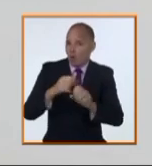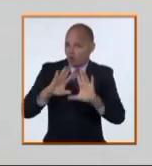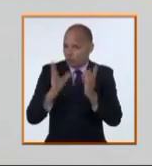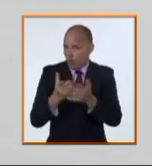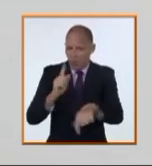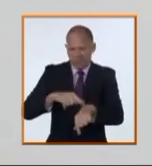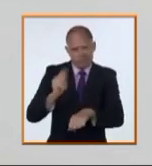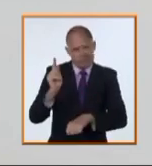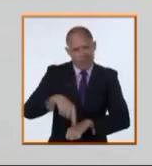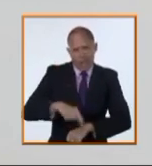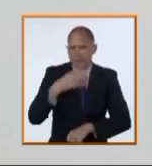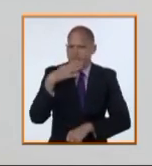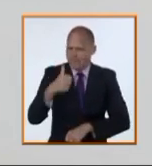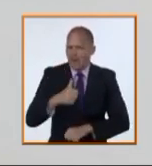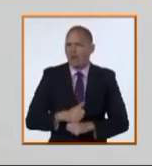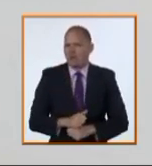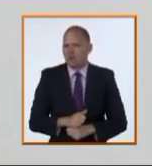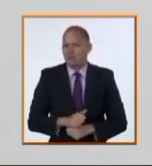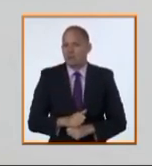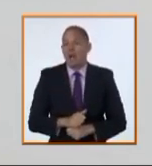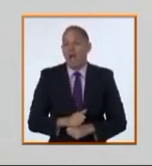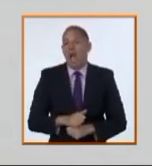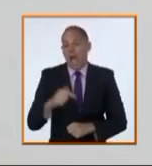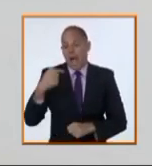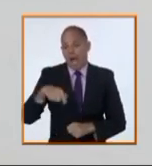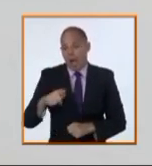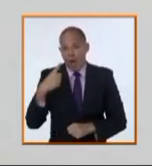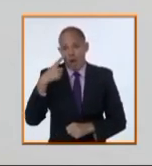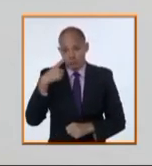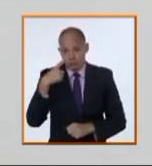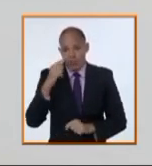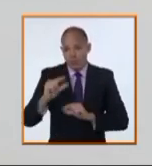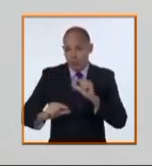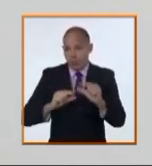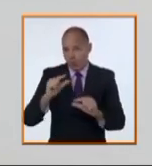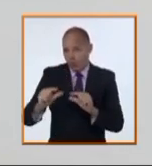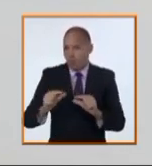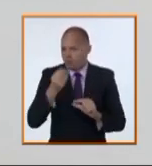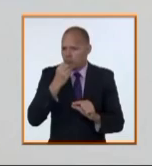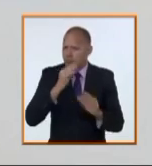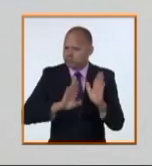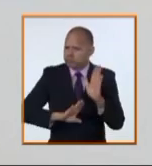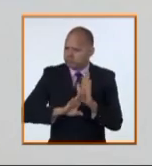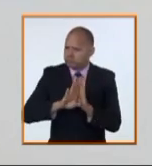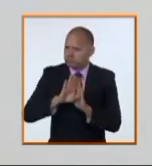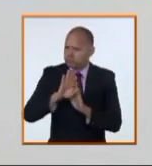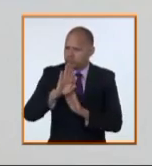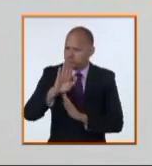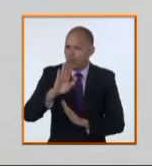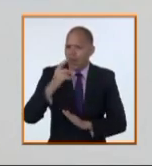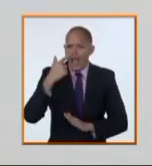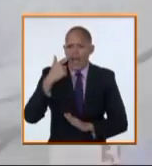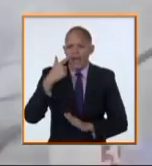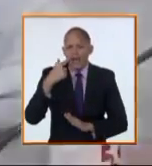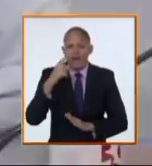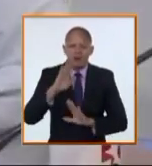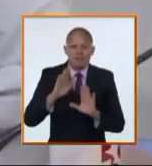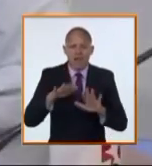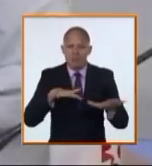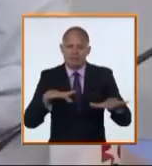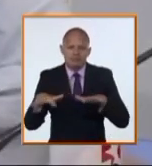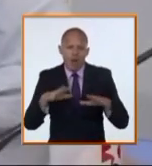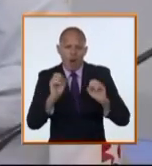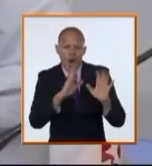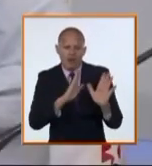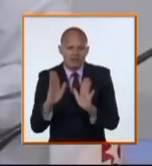es algo que nos potencia o nos permite escalar niveles Superiores de organización de la sociedad y este